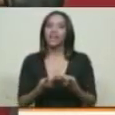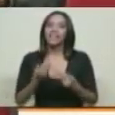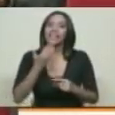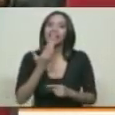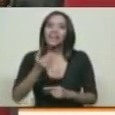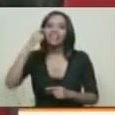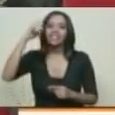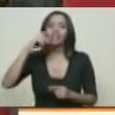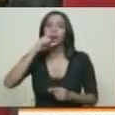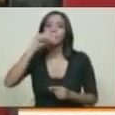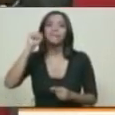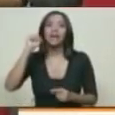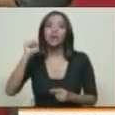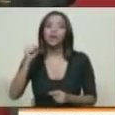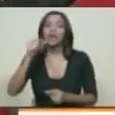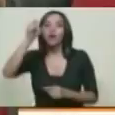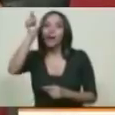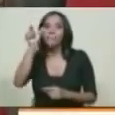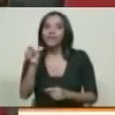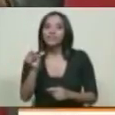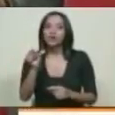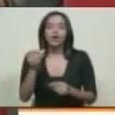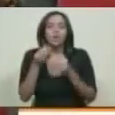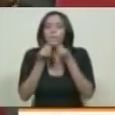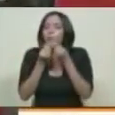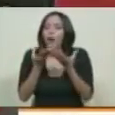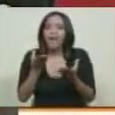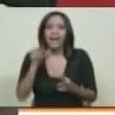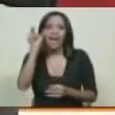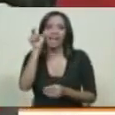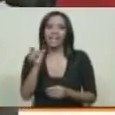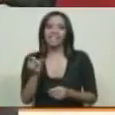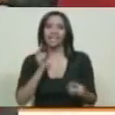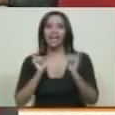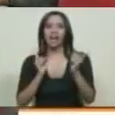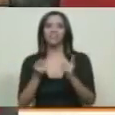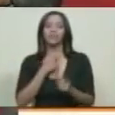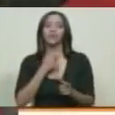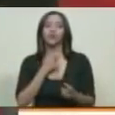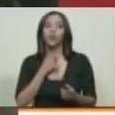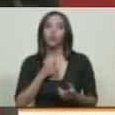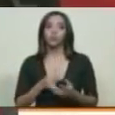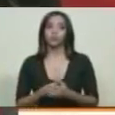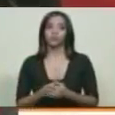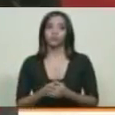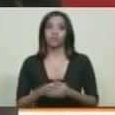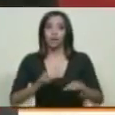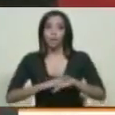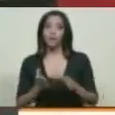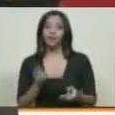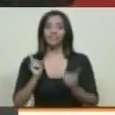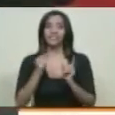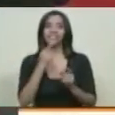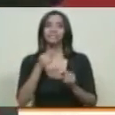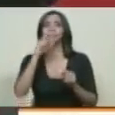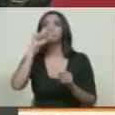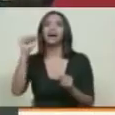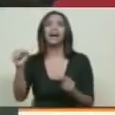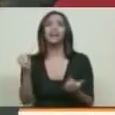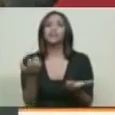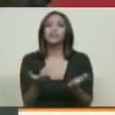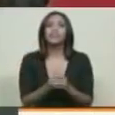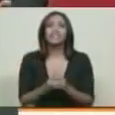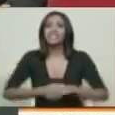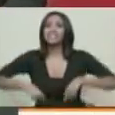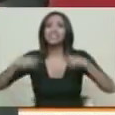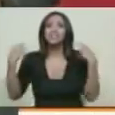de que Nicolás Maduro es un tipo demasiado buena gente a veces para nuestro gusto. Porque nosotros a veces le decimos, Nicolás, lánzate el peo, que